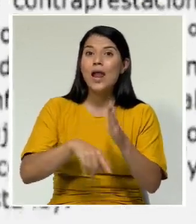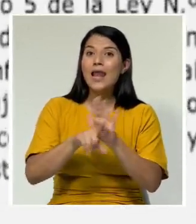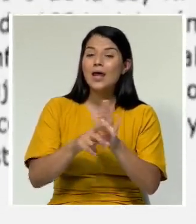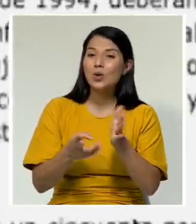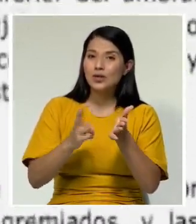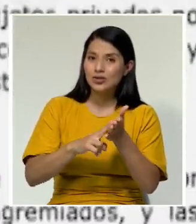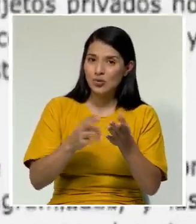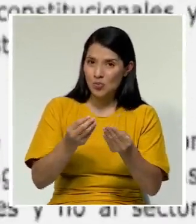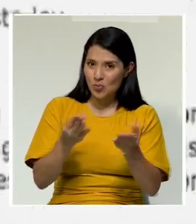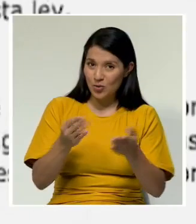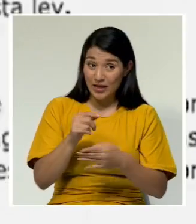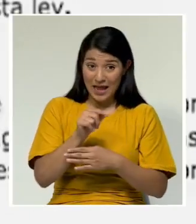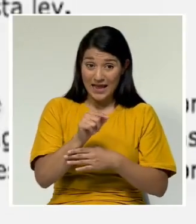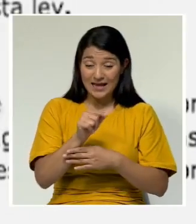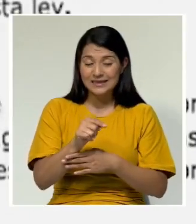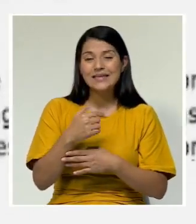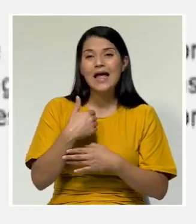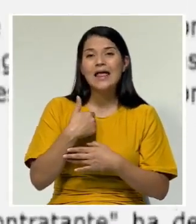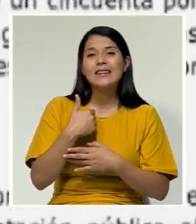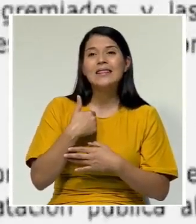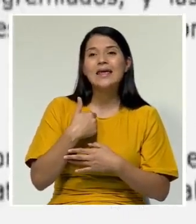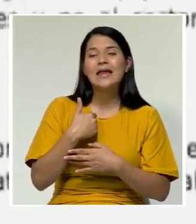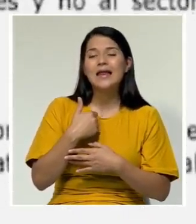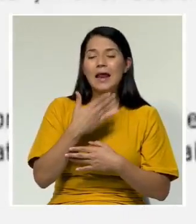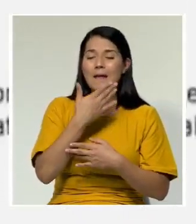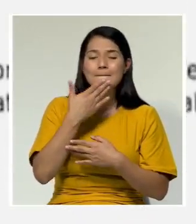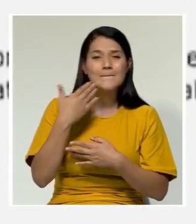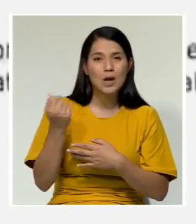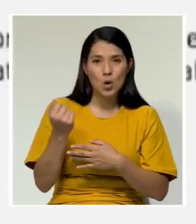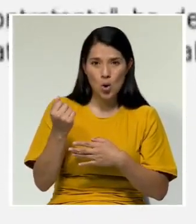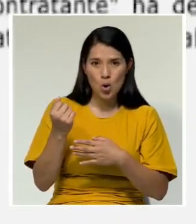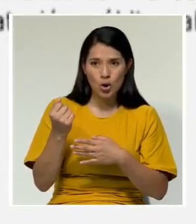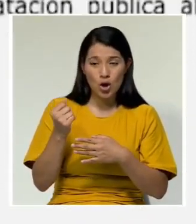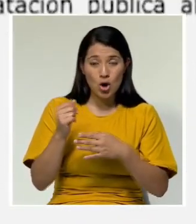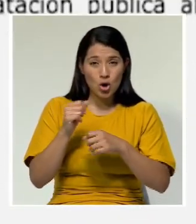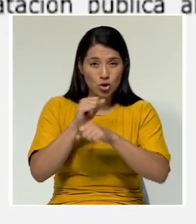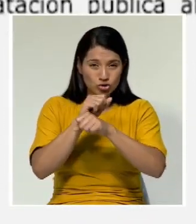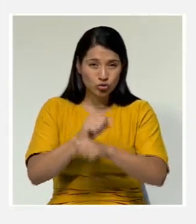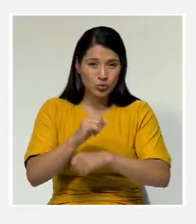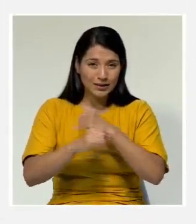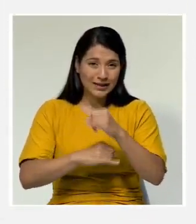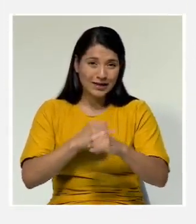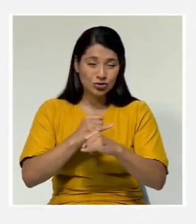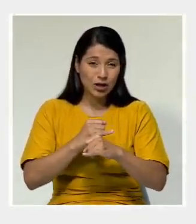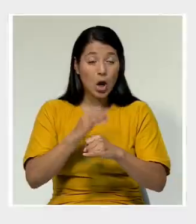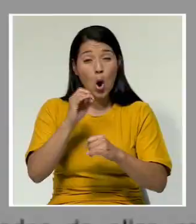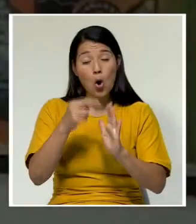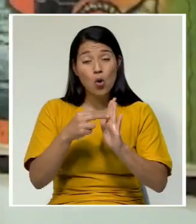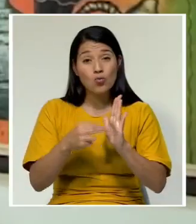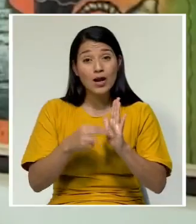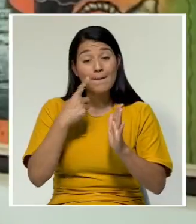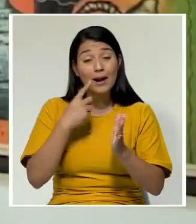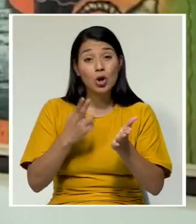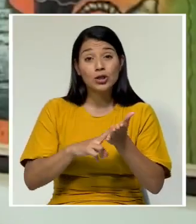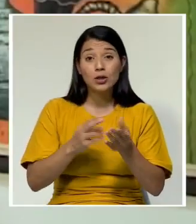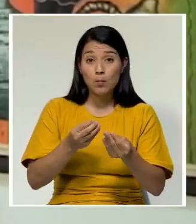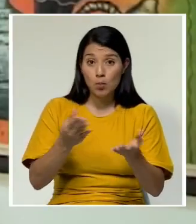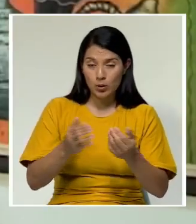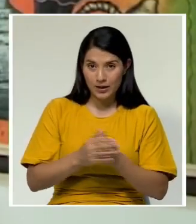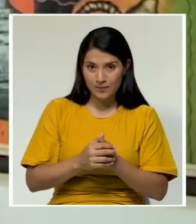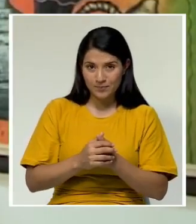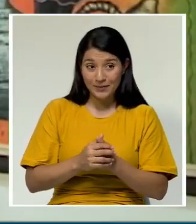turbulentos de la historia política, el Ministerio de Obras Públicas y Transporte, con sus órganos adscritos como el Consejo Nacional de Vialidad, ahora